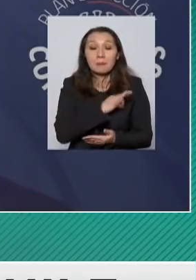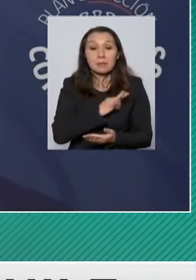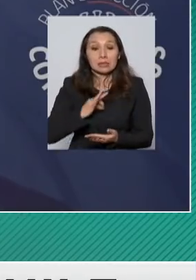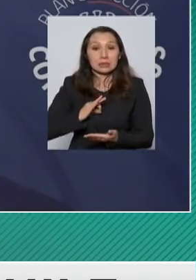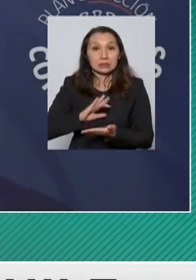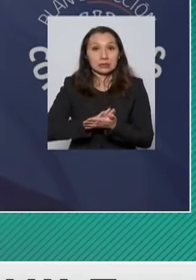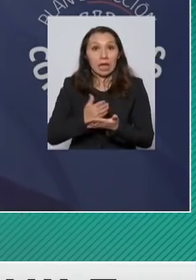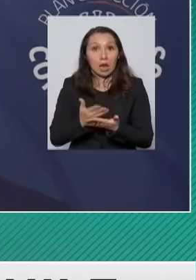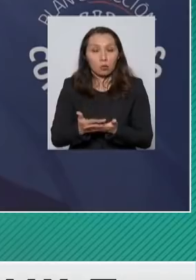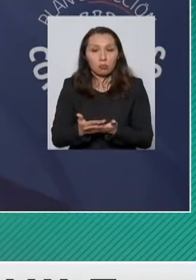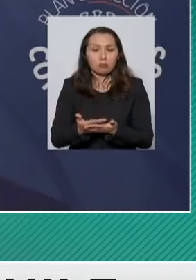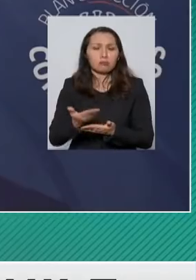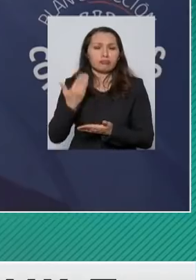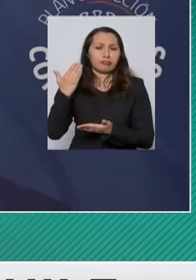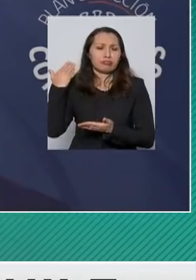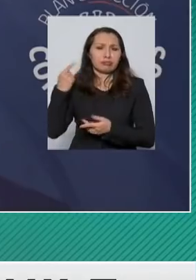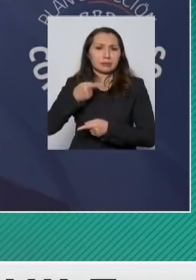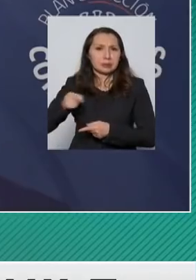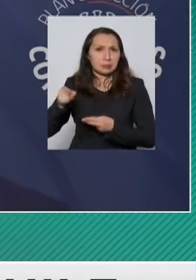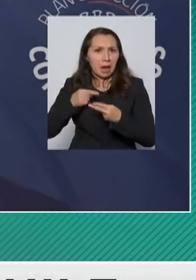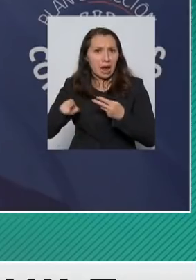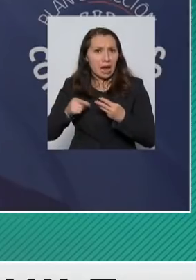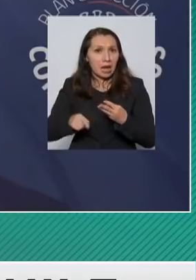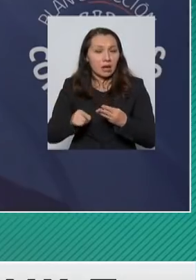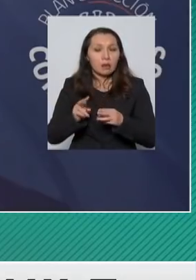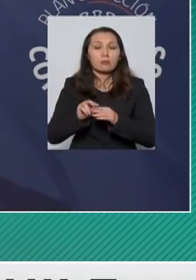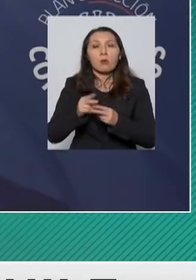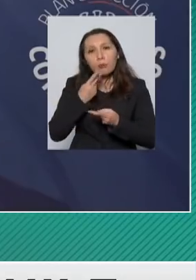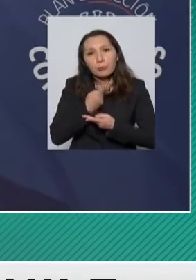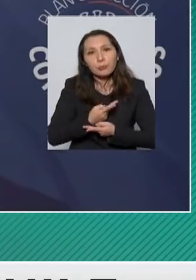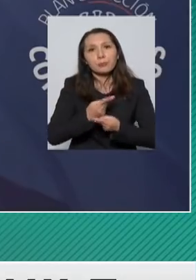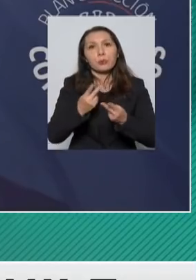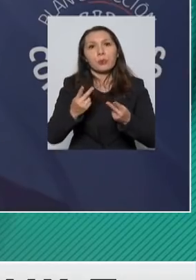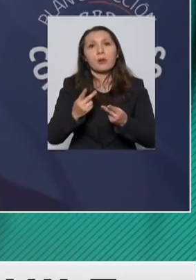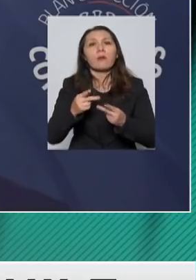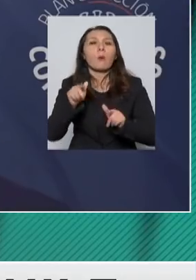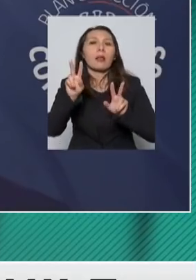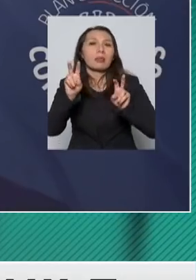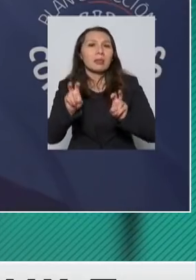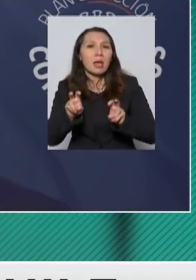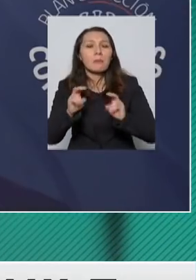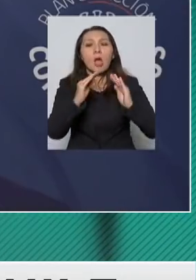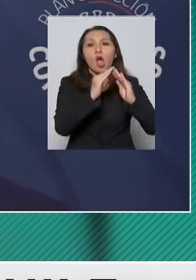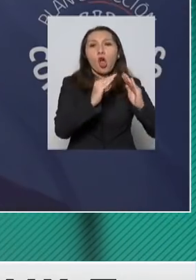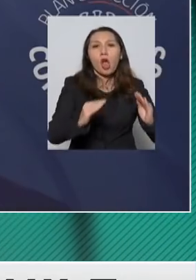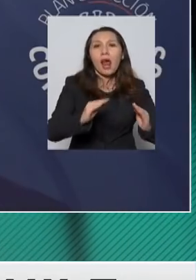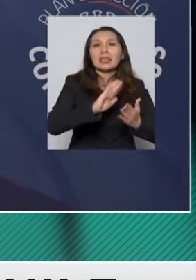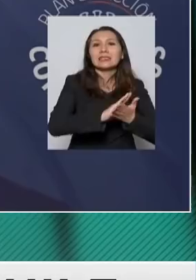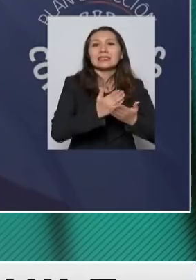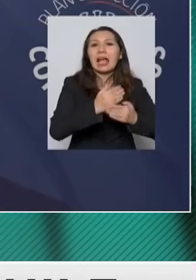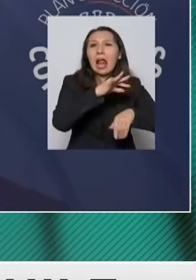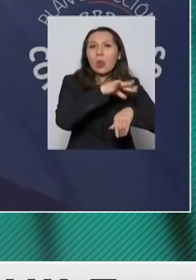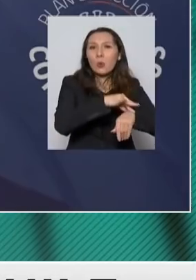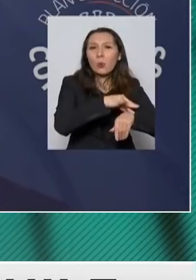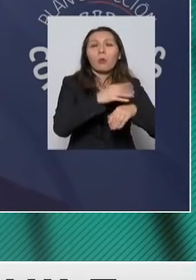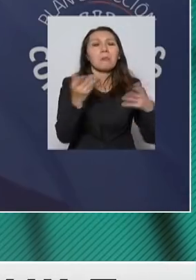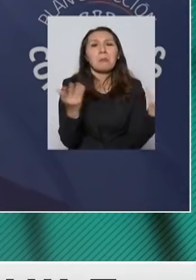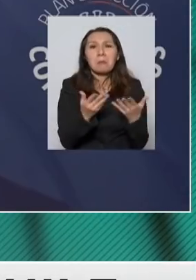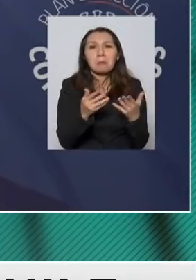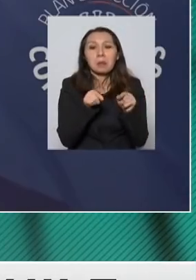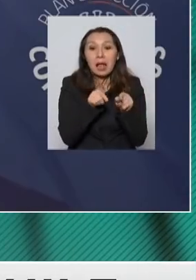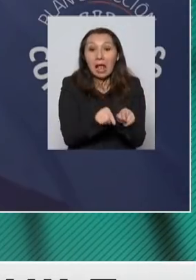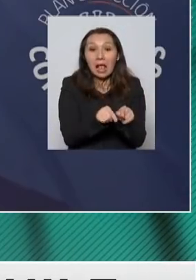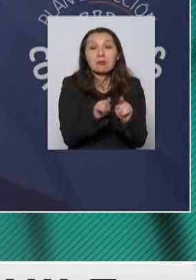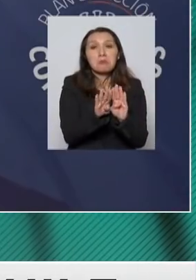Ministerio de Salud y ya semanas anteriores hemos lanzado esta política de residencias sanitarias, en las cuales